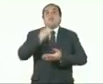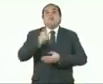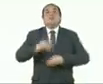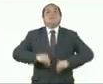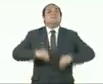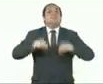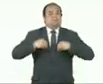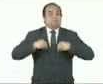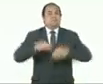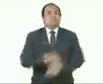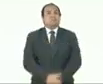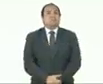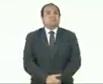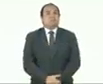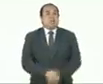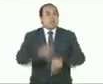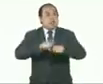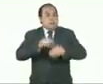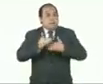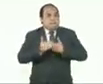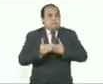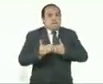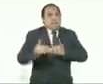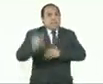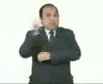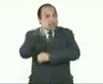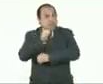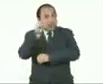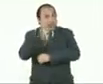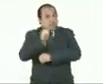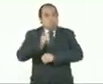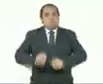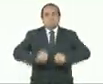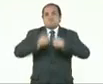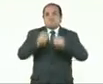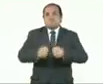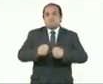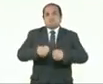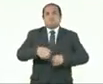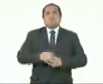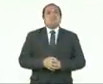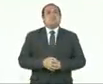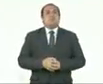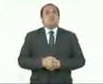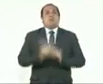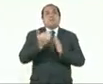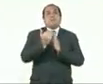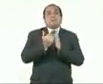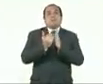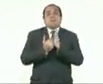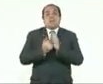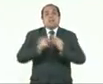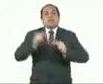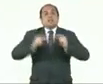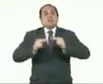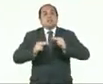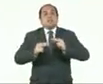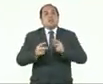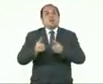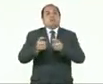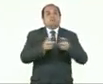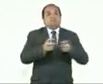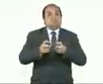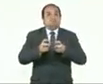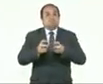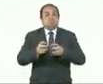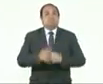vivir, para seguir avanzando siempre con paso firme en la disminución de los índices de inseguridad y